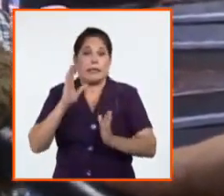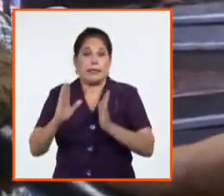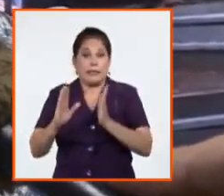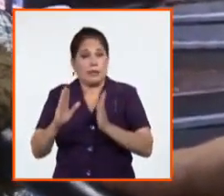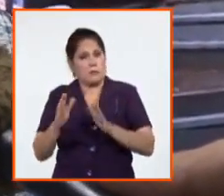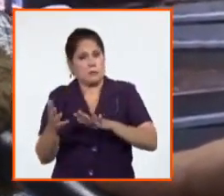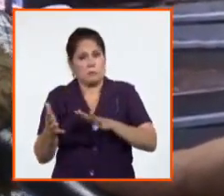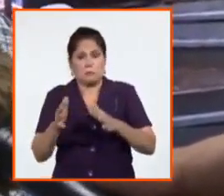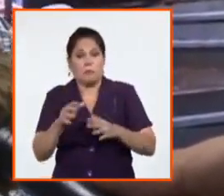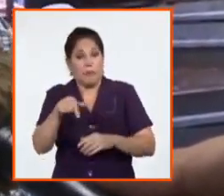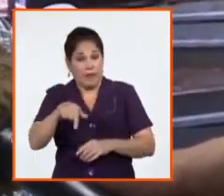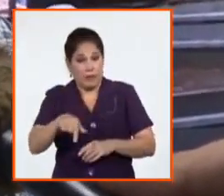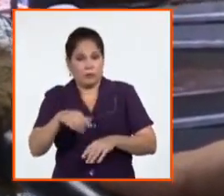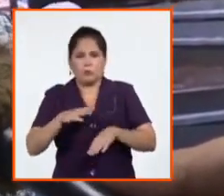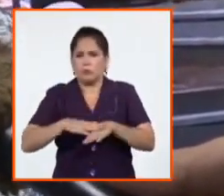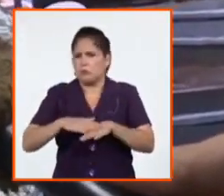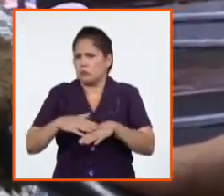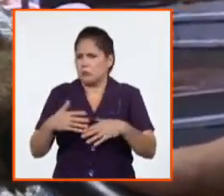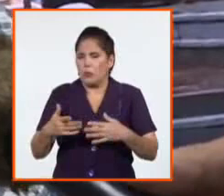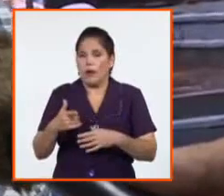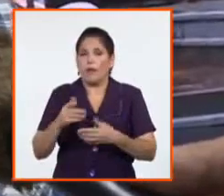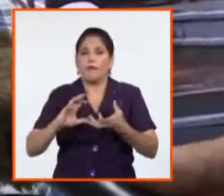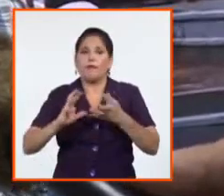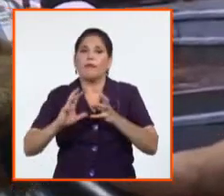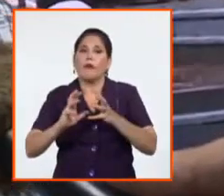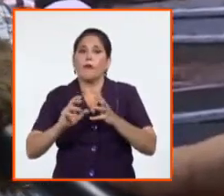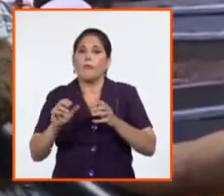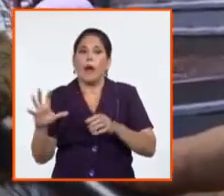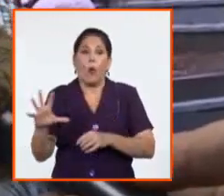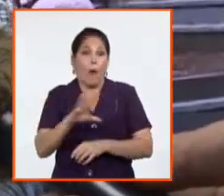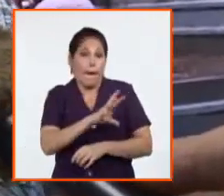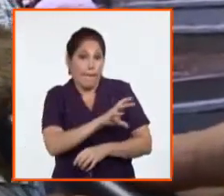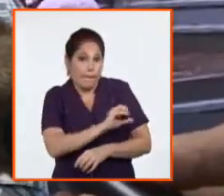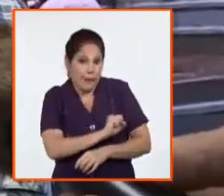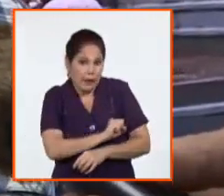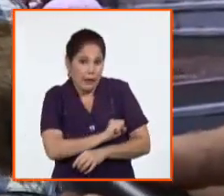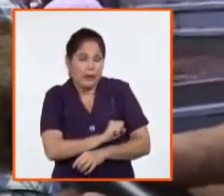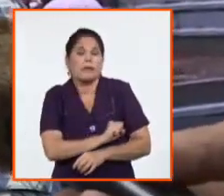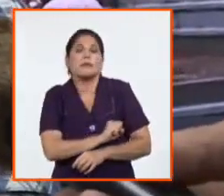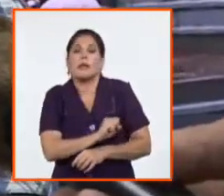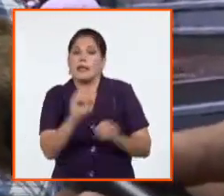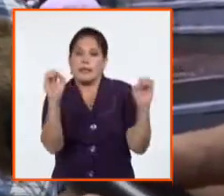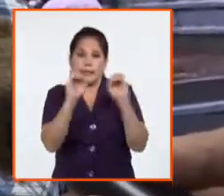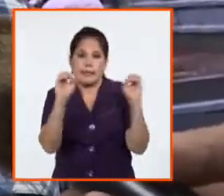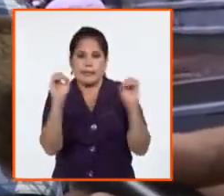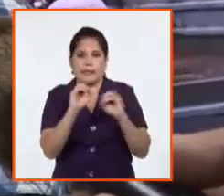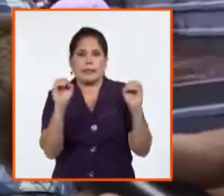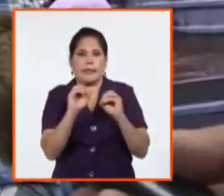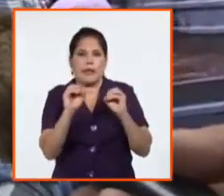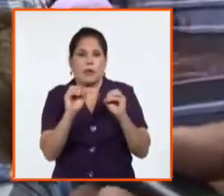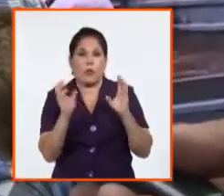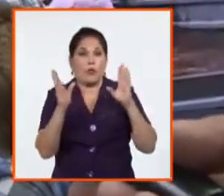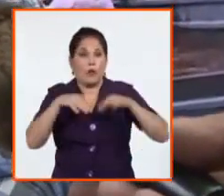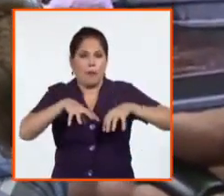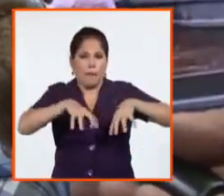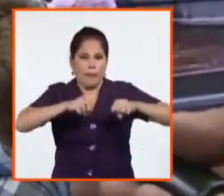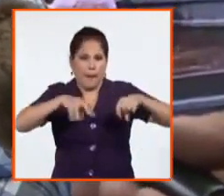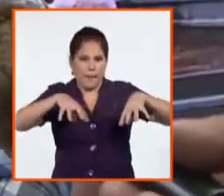país, lo que trajo como consecuencia que el sistema de manera íntegra tuviera un cero total, o sea que no hay servicio